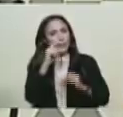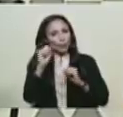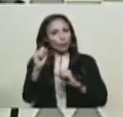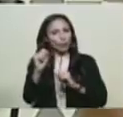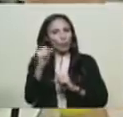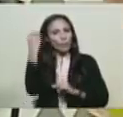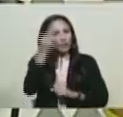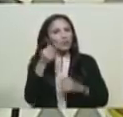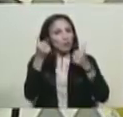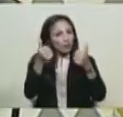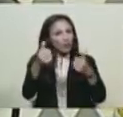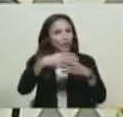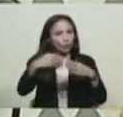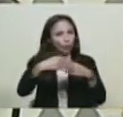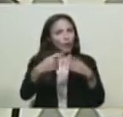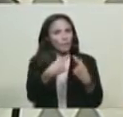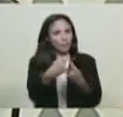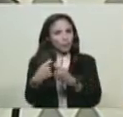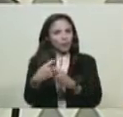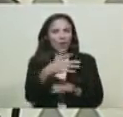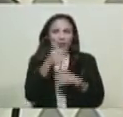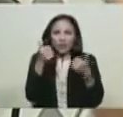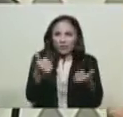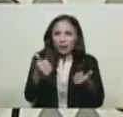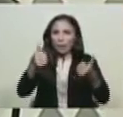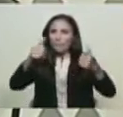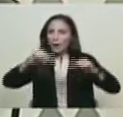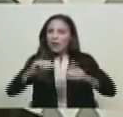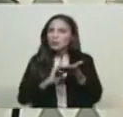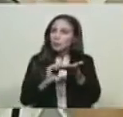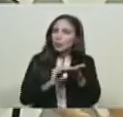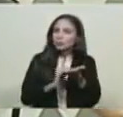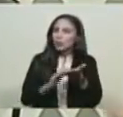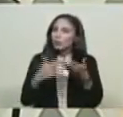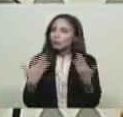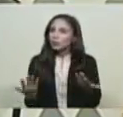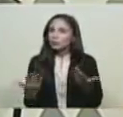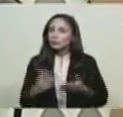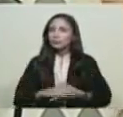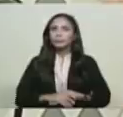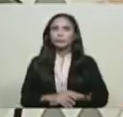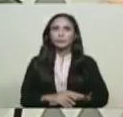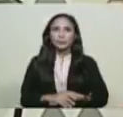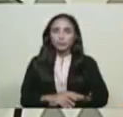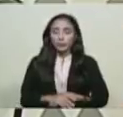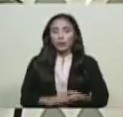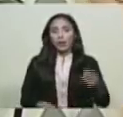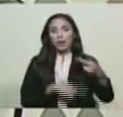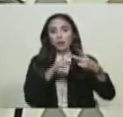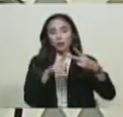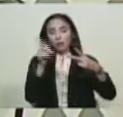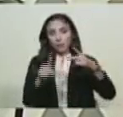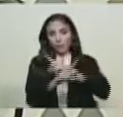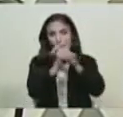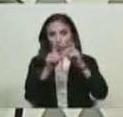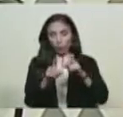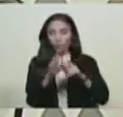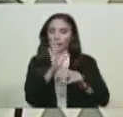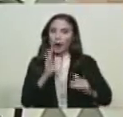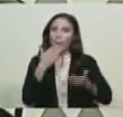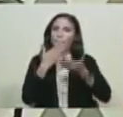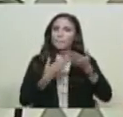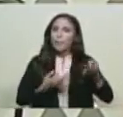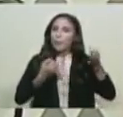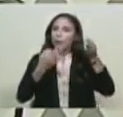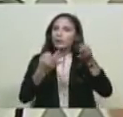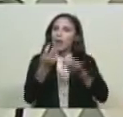y posible en Venezuela o qué supondría para el país. Y en contraposición, desde su campaña, desde sus propuestas económicas,